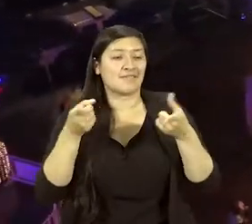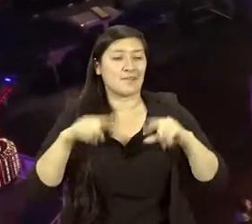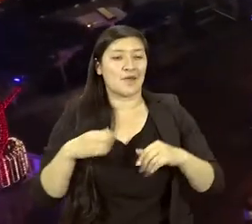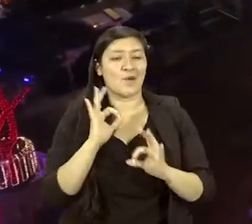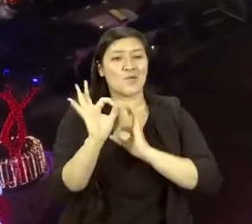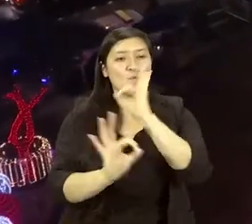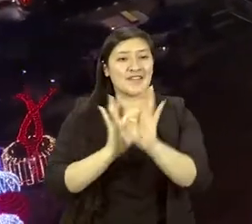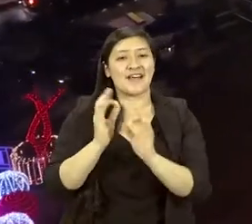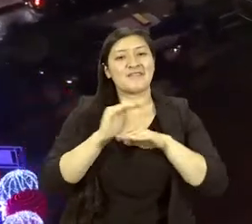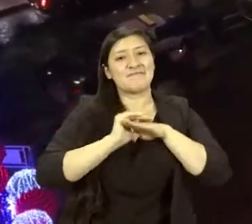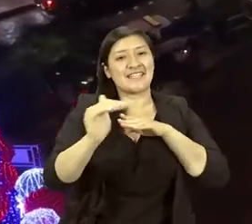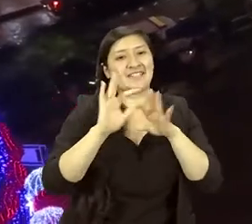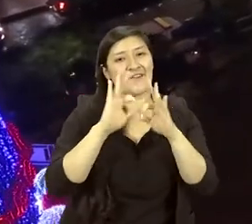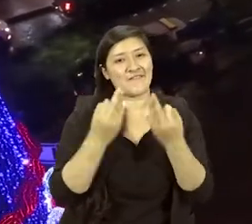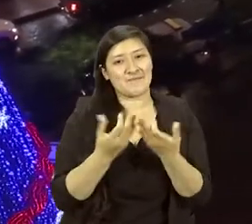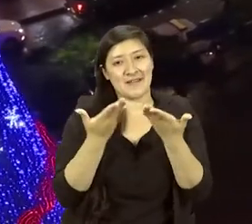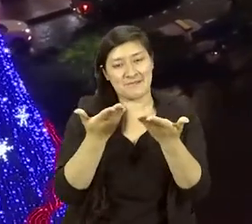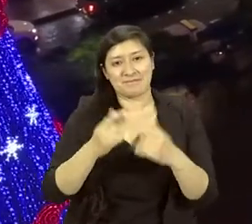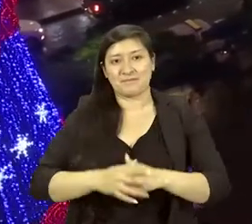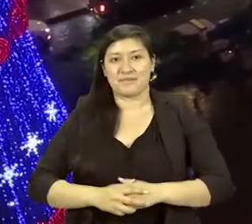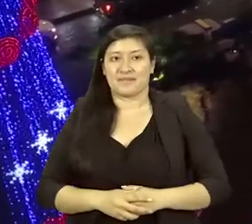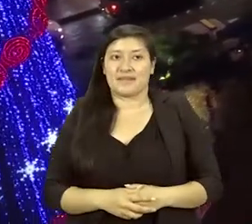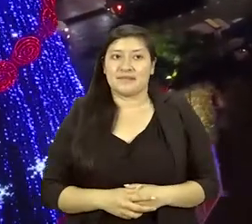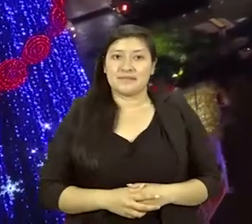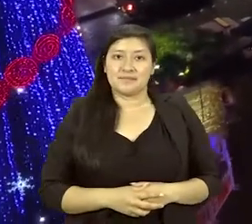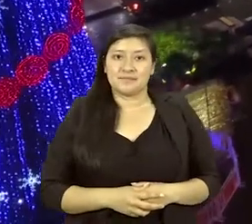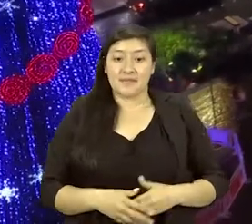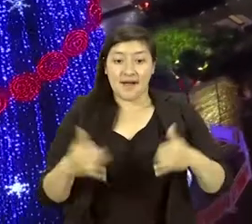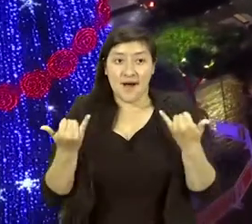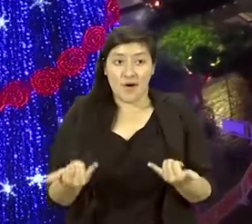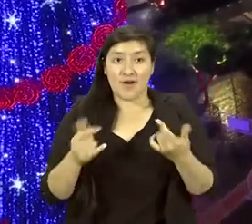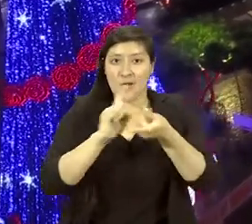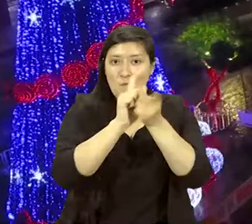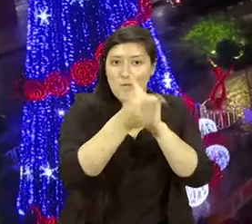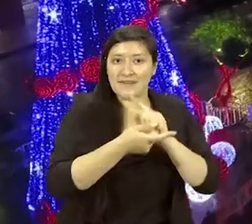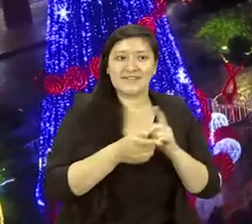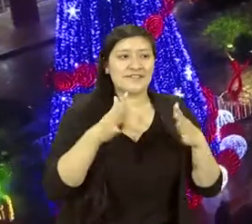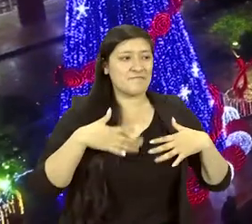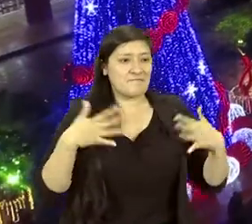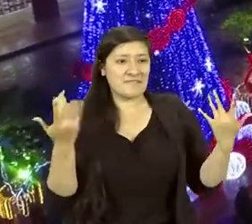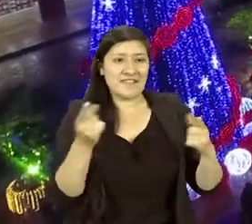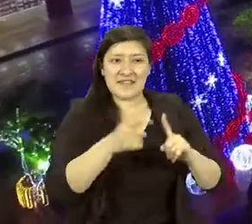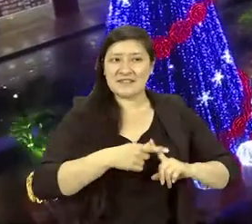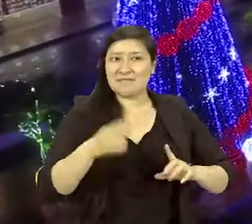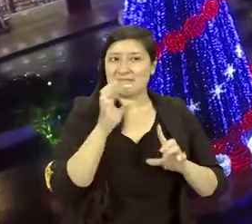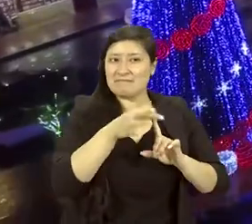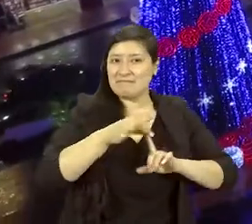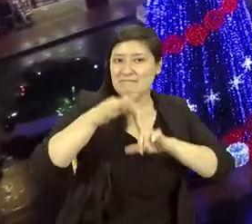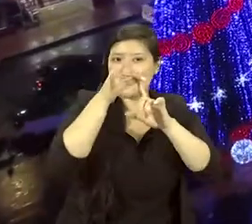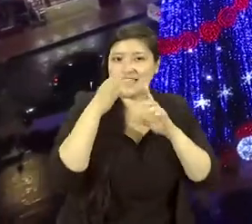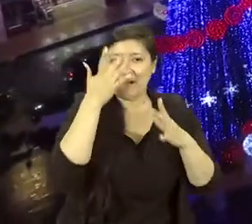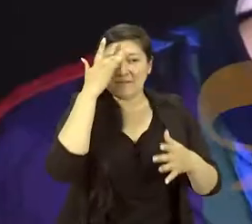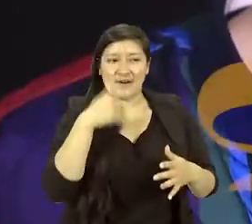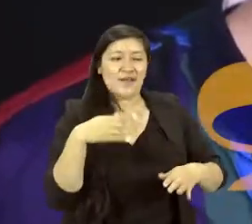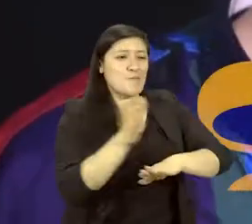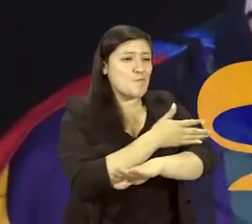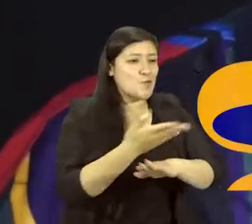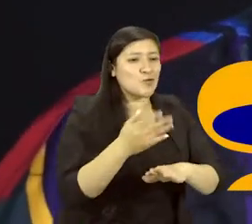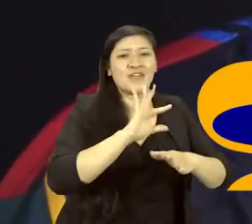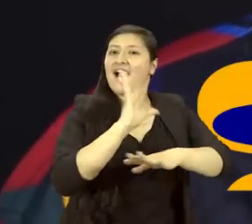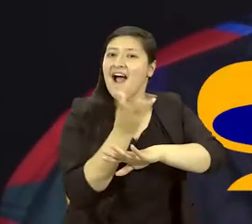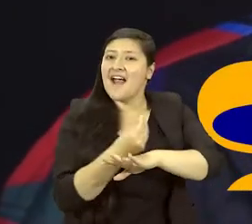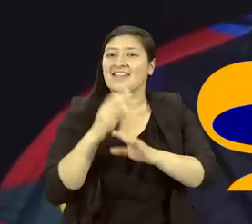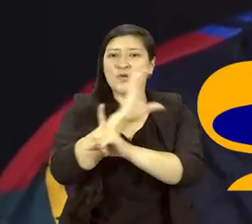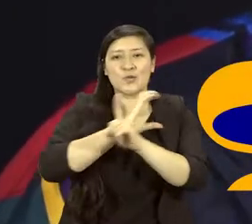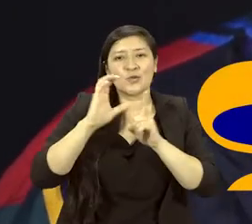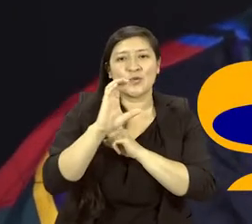y con nuestra familia. Esa es la invitación que hacemos esta noche. Pues es un encuentro muy especial porque arrancamos la Navidad con música,